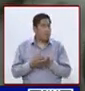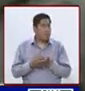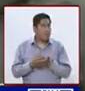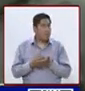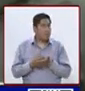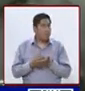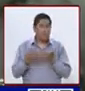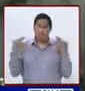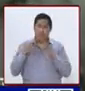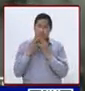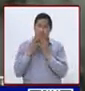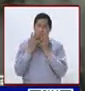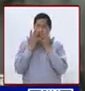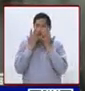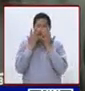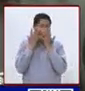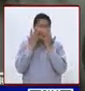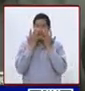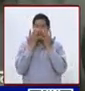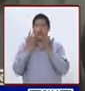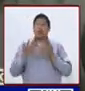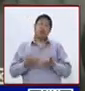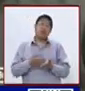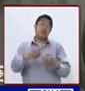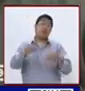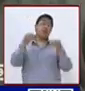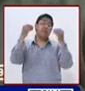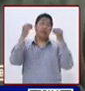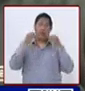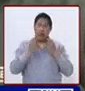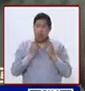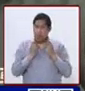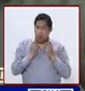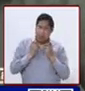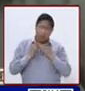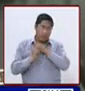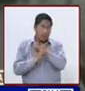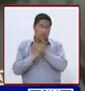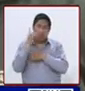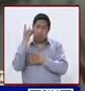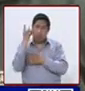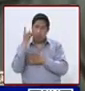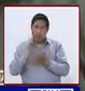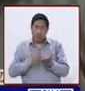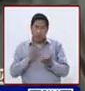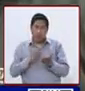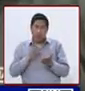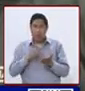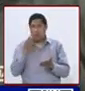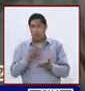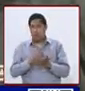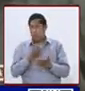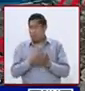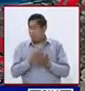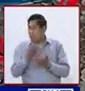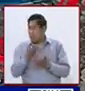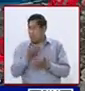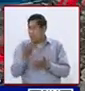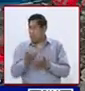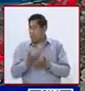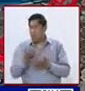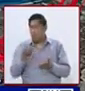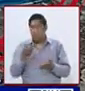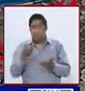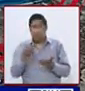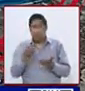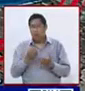se aglomeran las personas, ¿ya? Ven a unos turistas nacionales, entonces les sacan, ¿no?, lo que es el